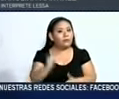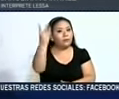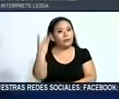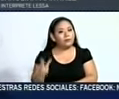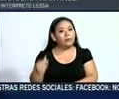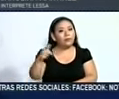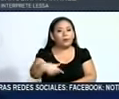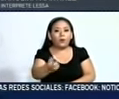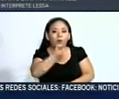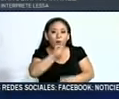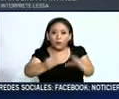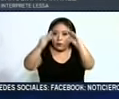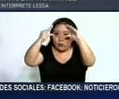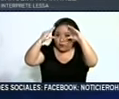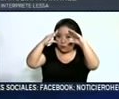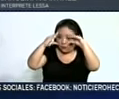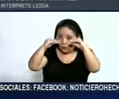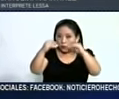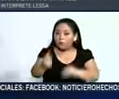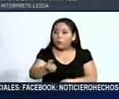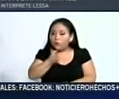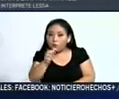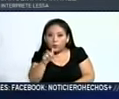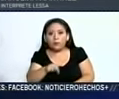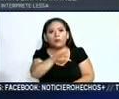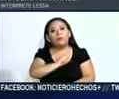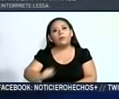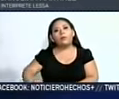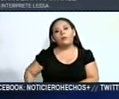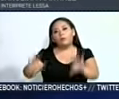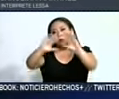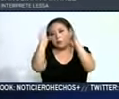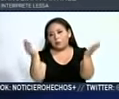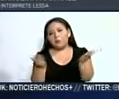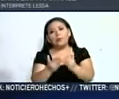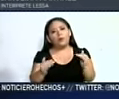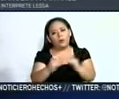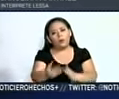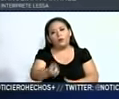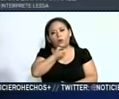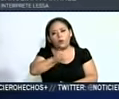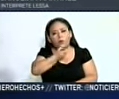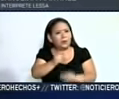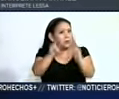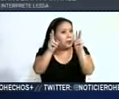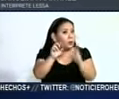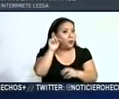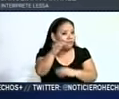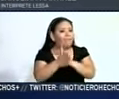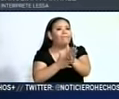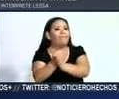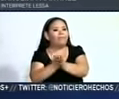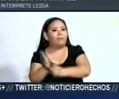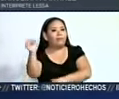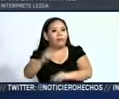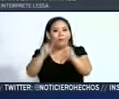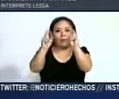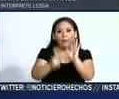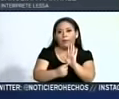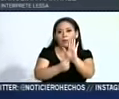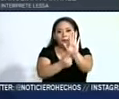en Noticiero Hechos, Emisión Estelar. Información de carácter local y también información de carácter internacional. Temas de su interés se los presentamos en esta